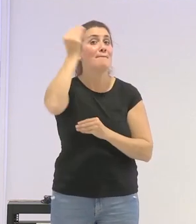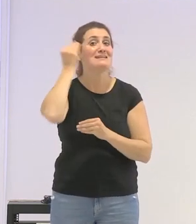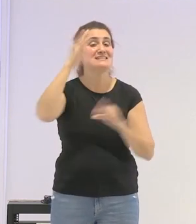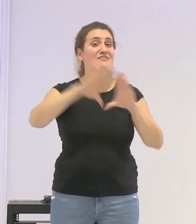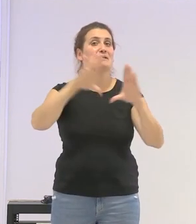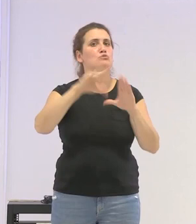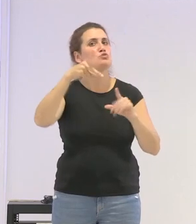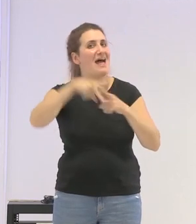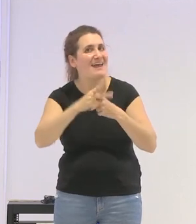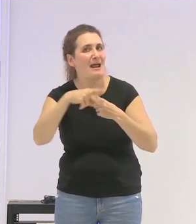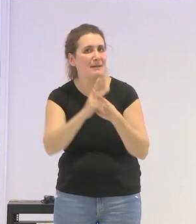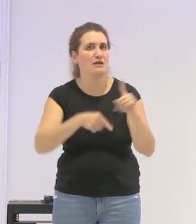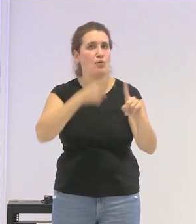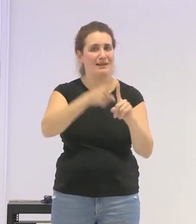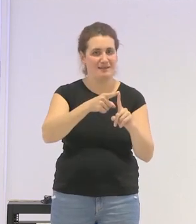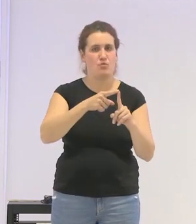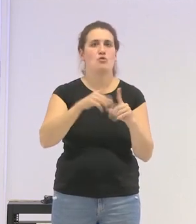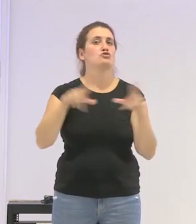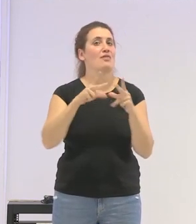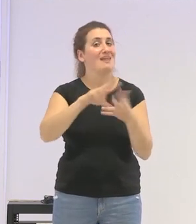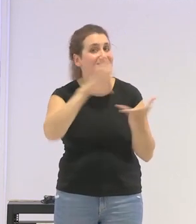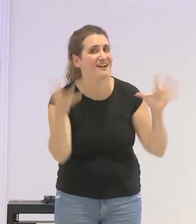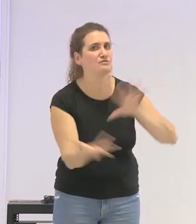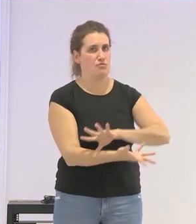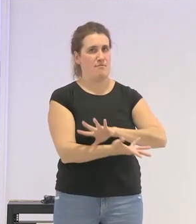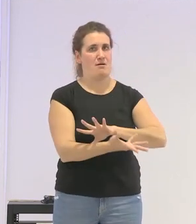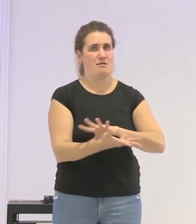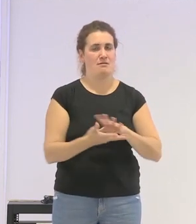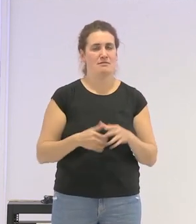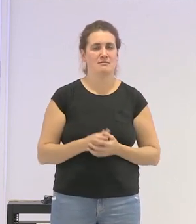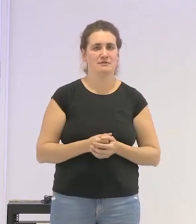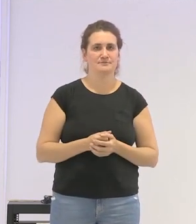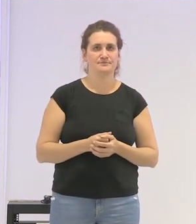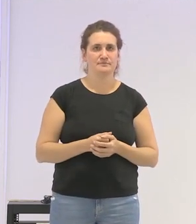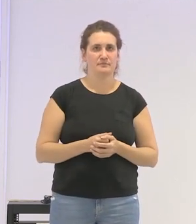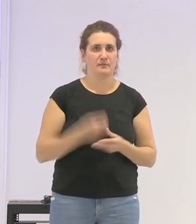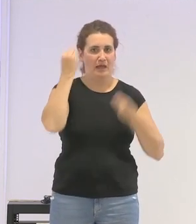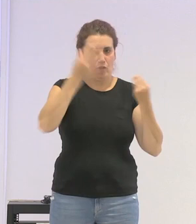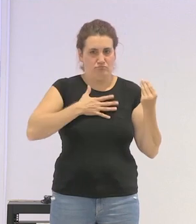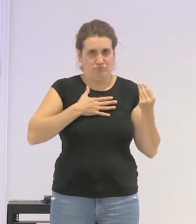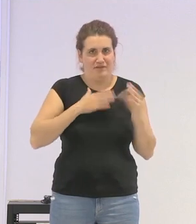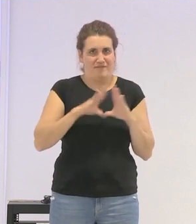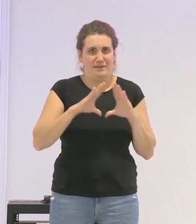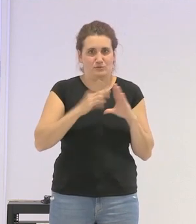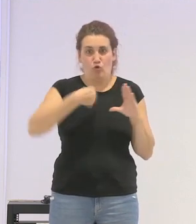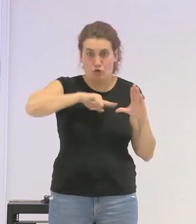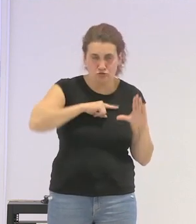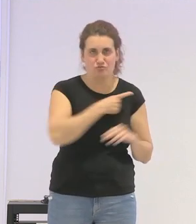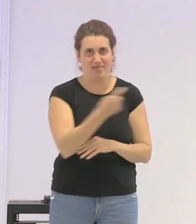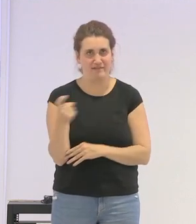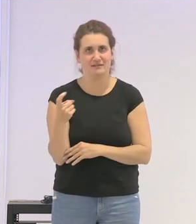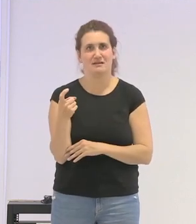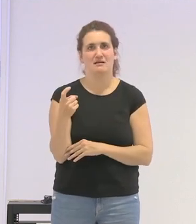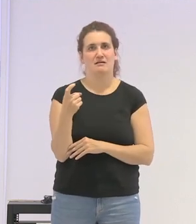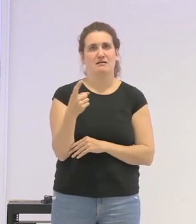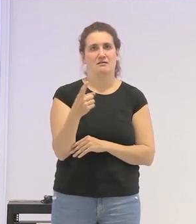herramienta para transformar la sociedad, que creo que, bueno, que creo que es el feminismo que necesitamos para confrontar